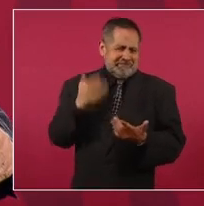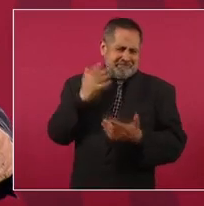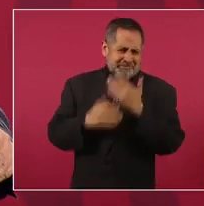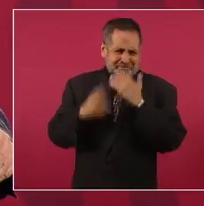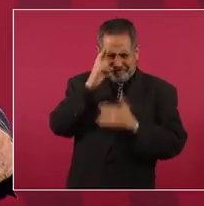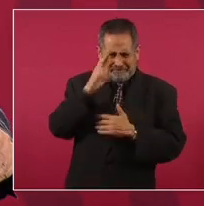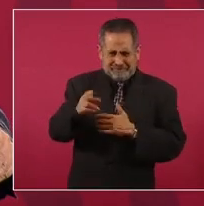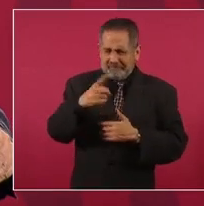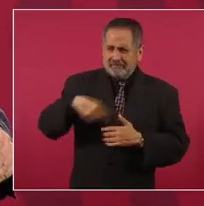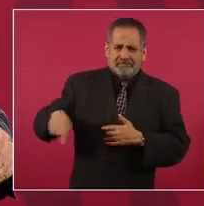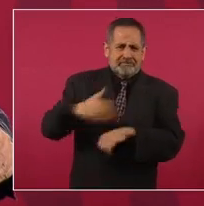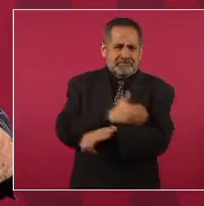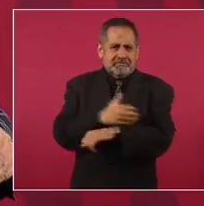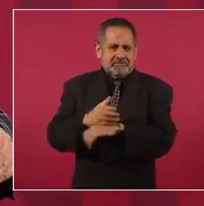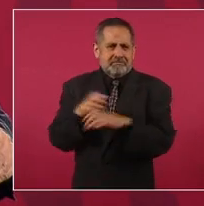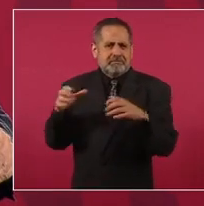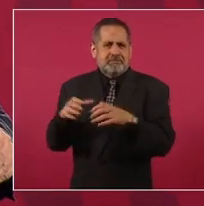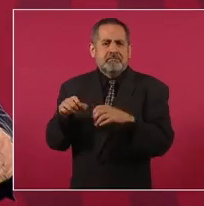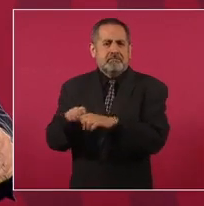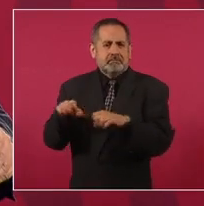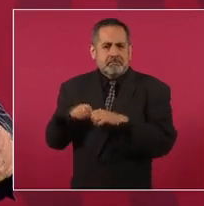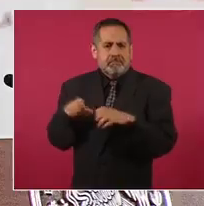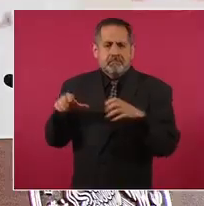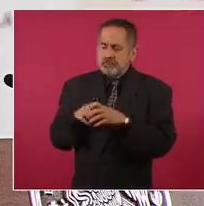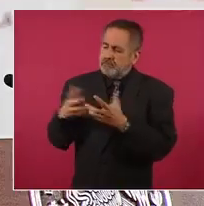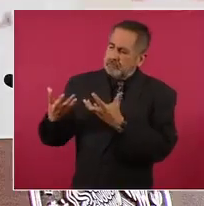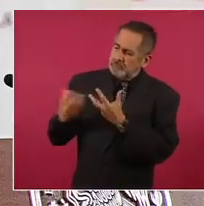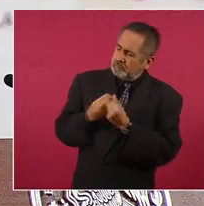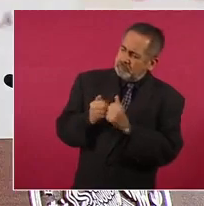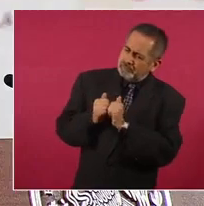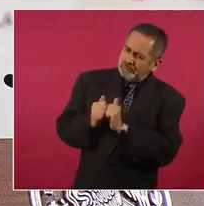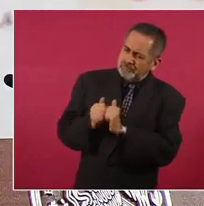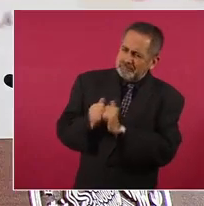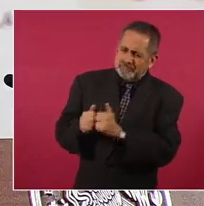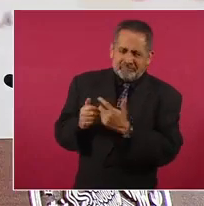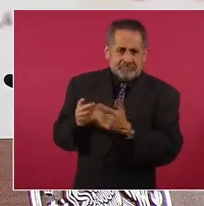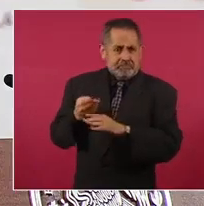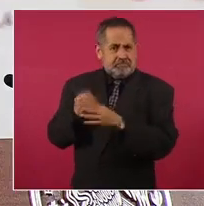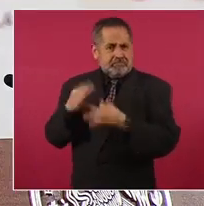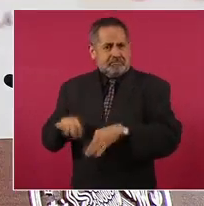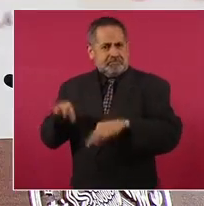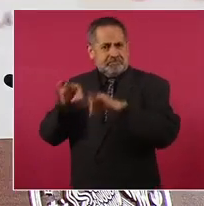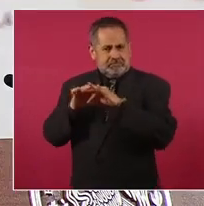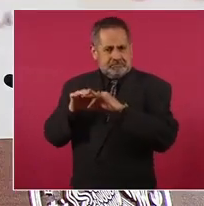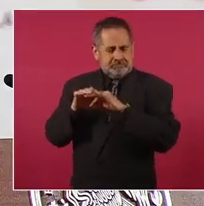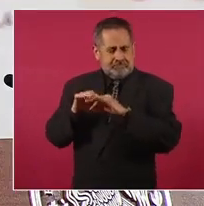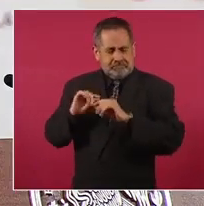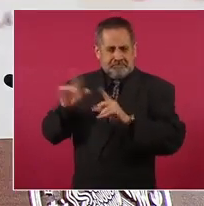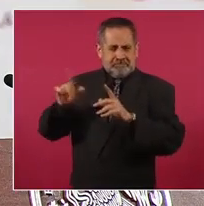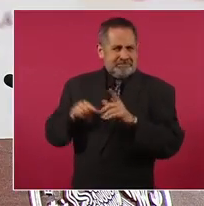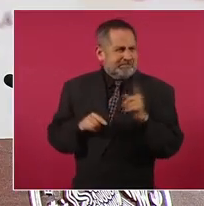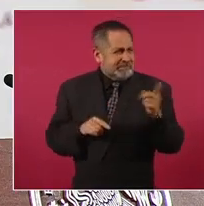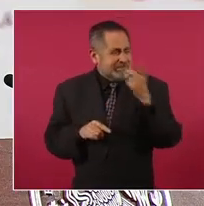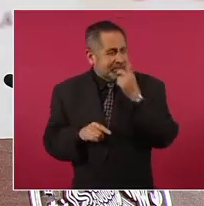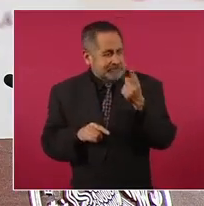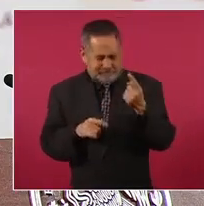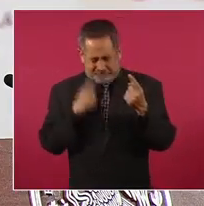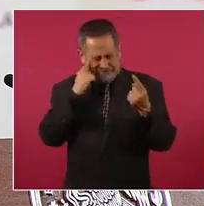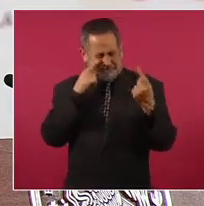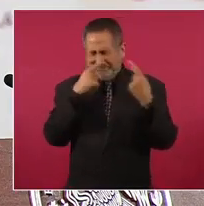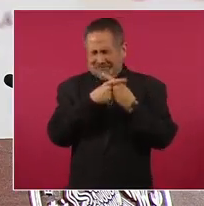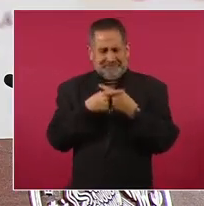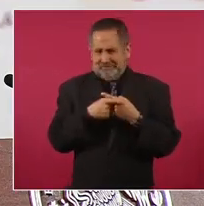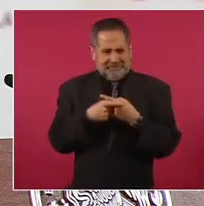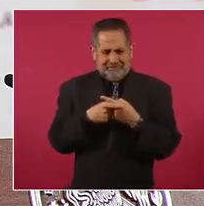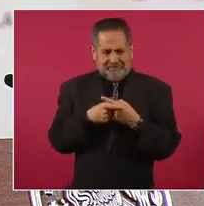a las compañeras y compañeros de mi equipo de trabajo que me han acompañado de manera muy seria y profesional. Y desde entonces